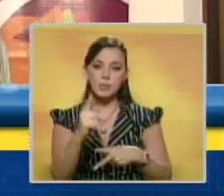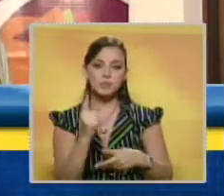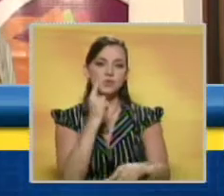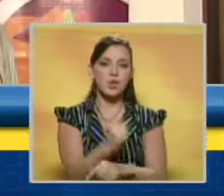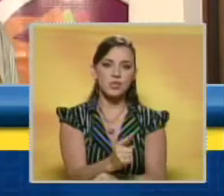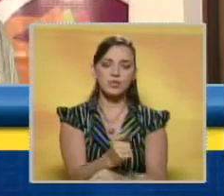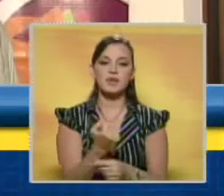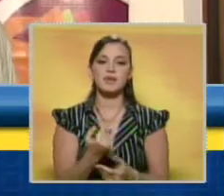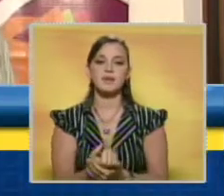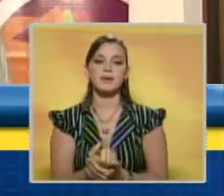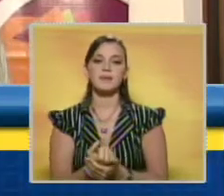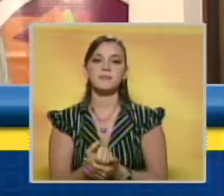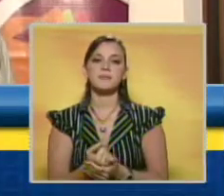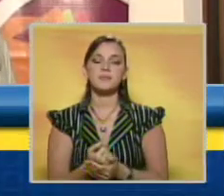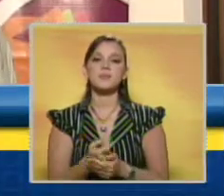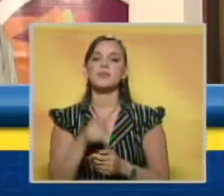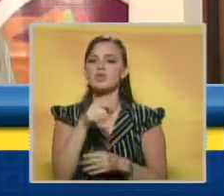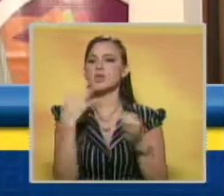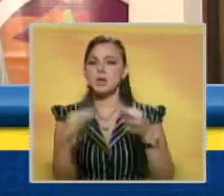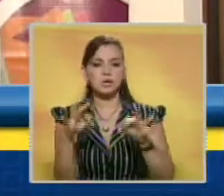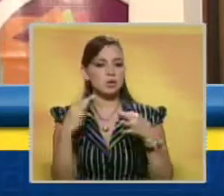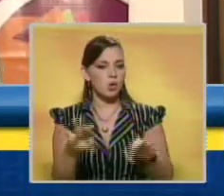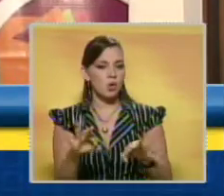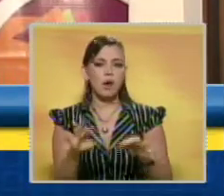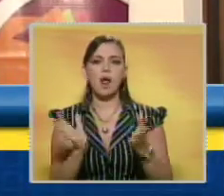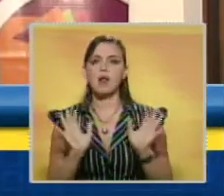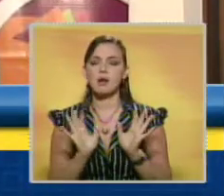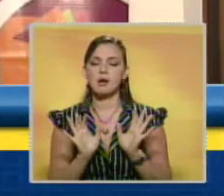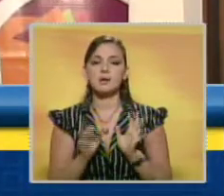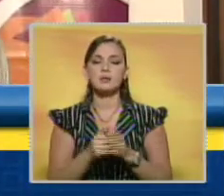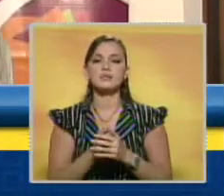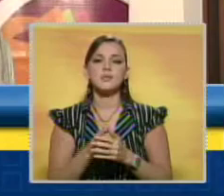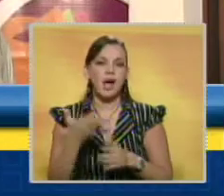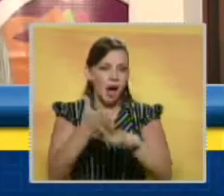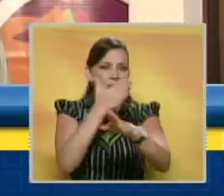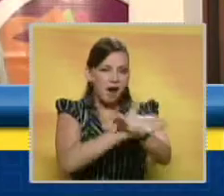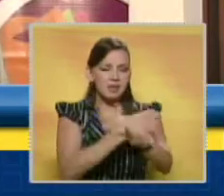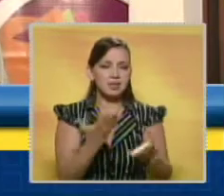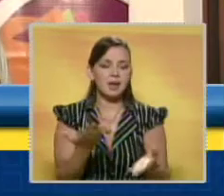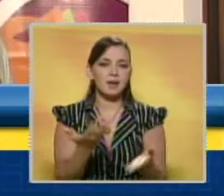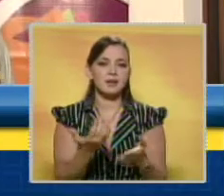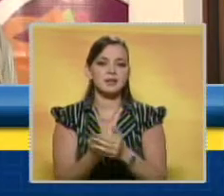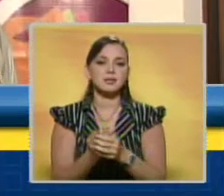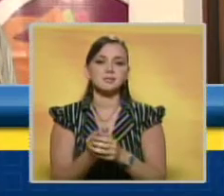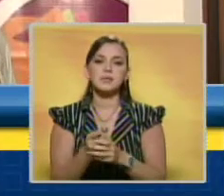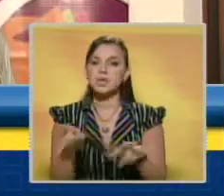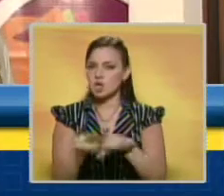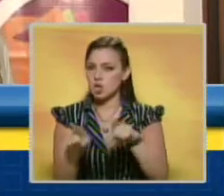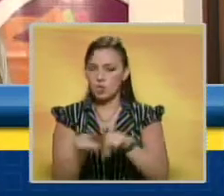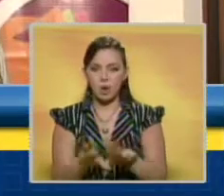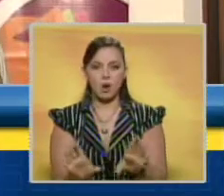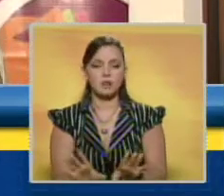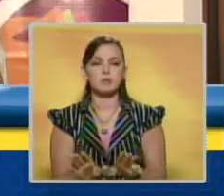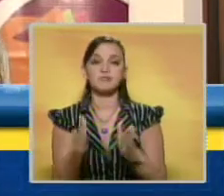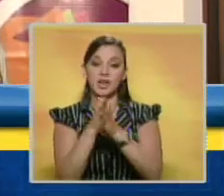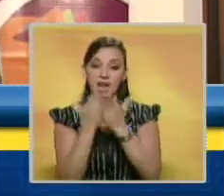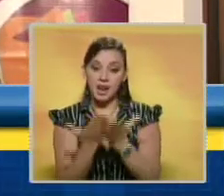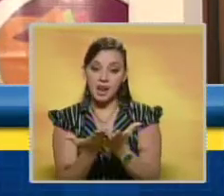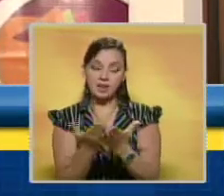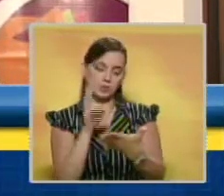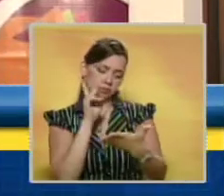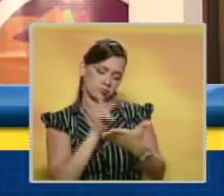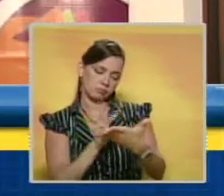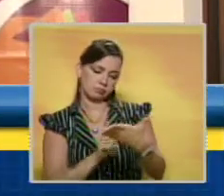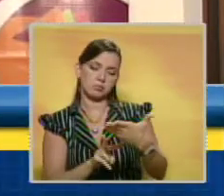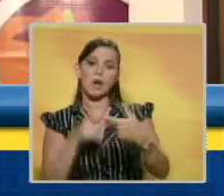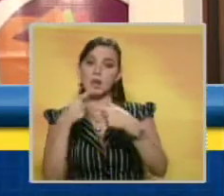las aspiraciones que lleve a la normalización de las relaciones son cosas que ya también tuvieron lugar en momentos anteriores. Y el libro aporta una serie de